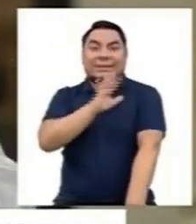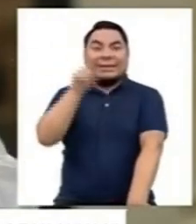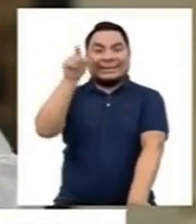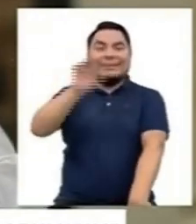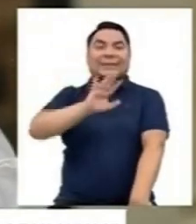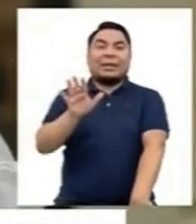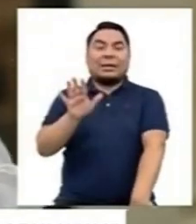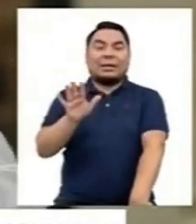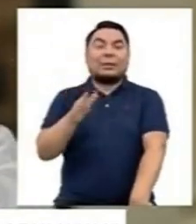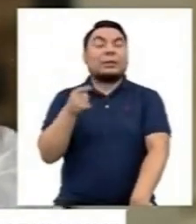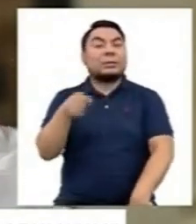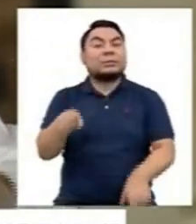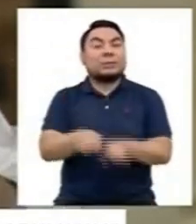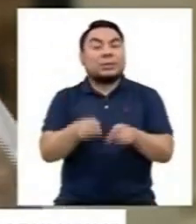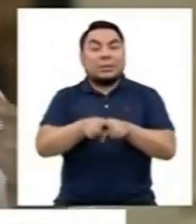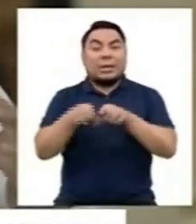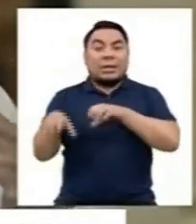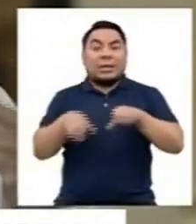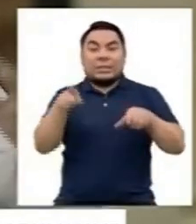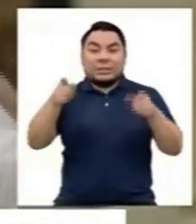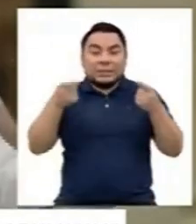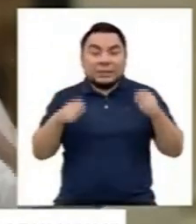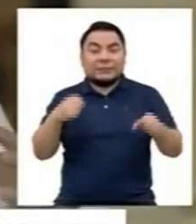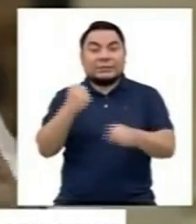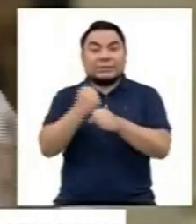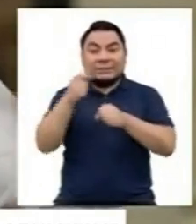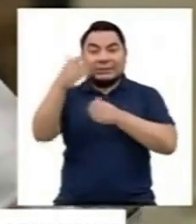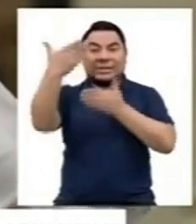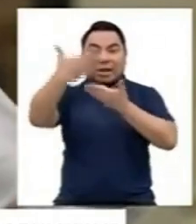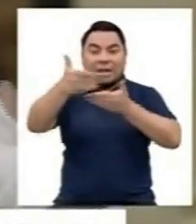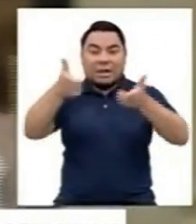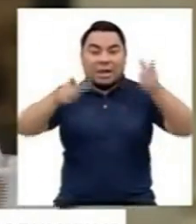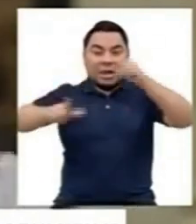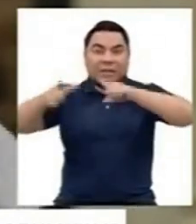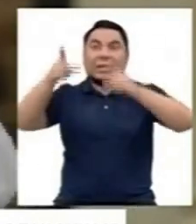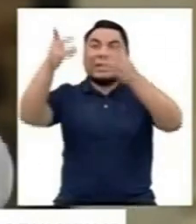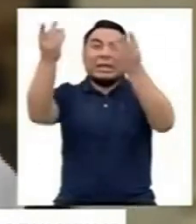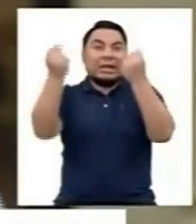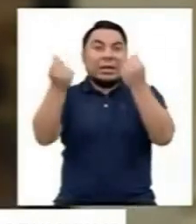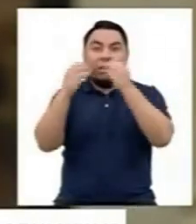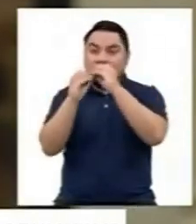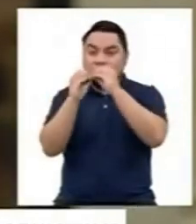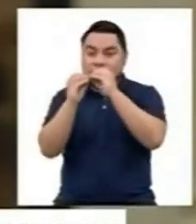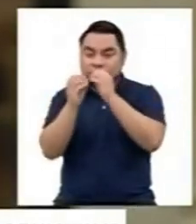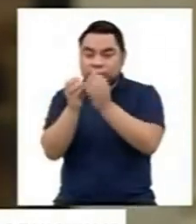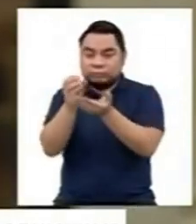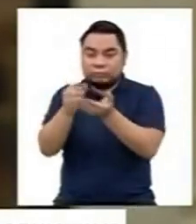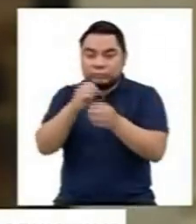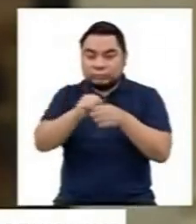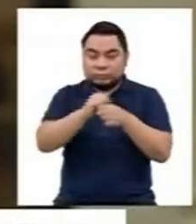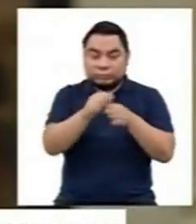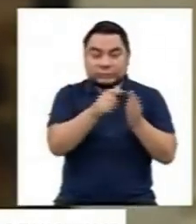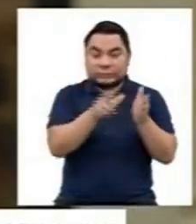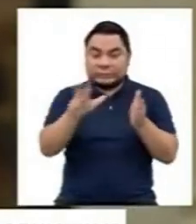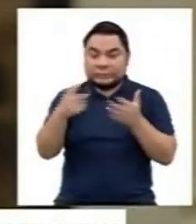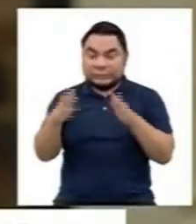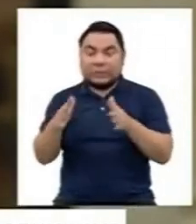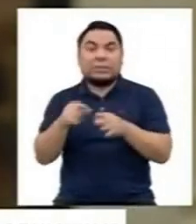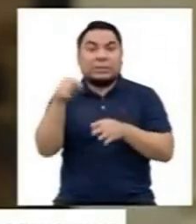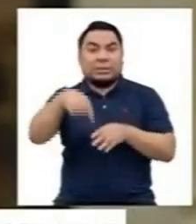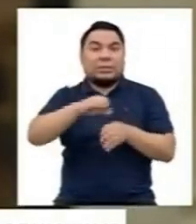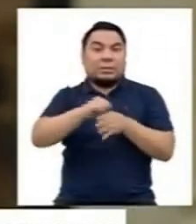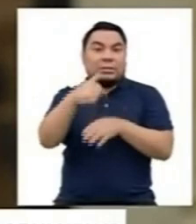principio, la Comisión de Vacunas no ha hecho ninguna todavía un plan, pero tentativamente van a emular o